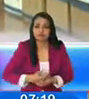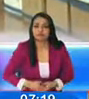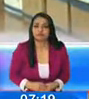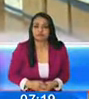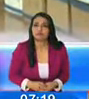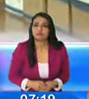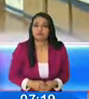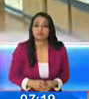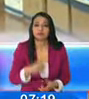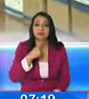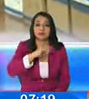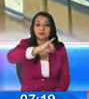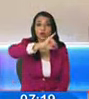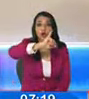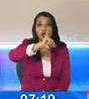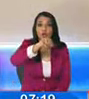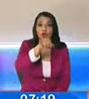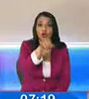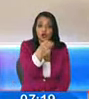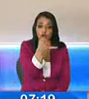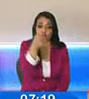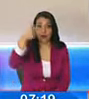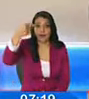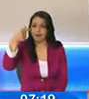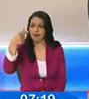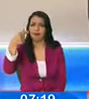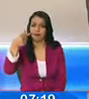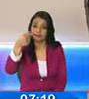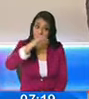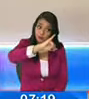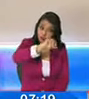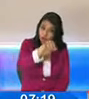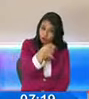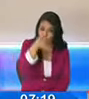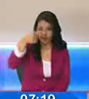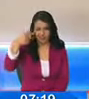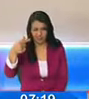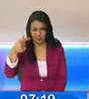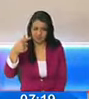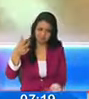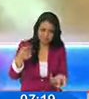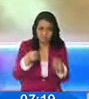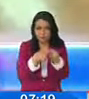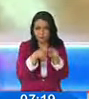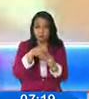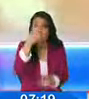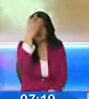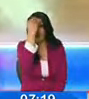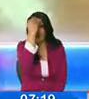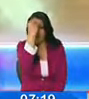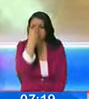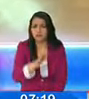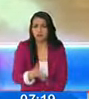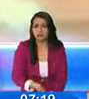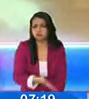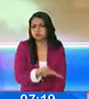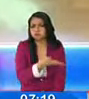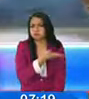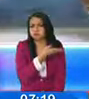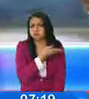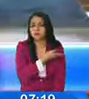las iniciales JG, que corresponderían al vicepresidente Jorge Glass, se conocerían ya desde el tiempo que